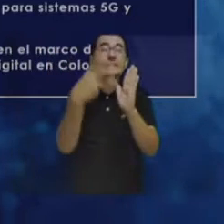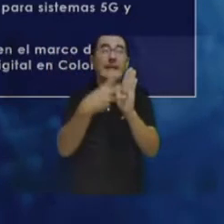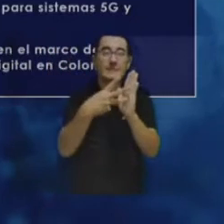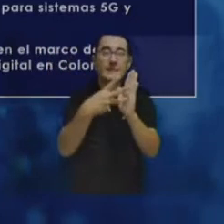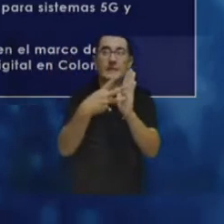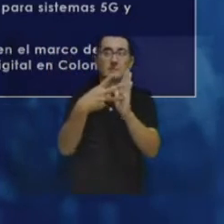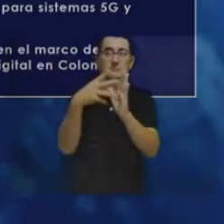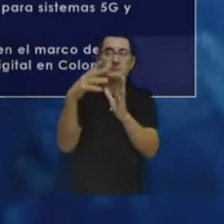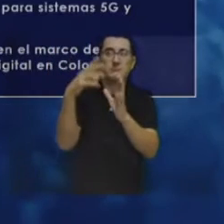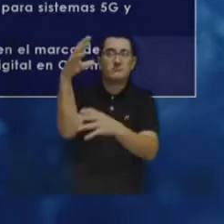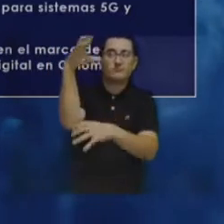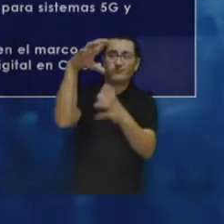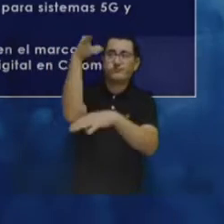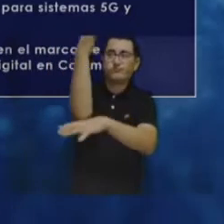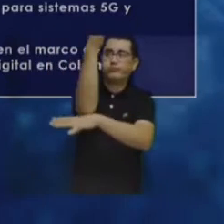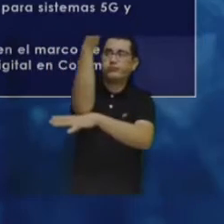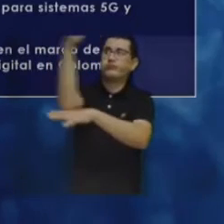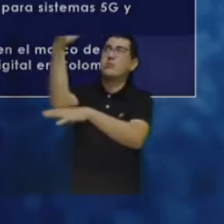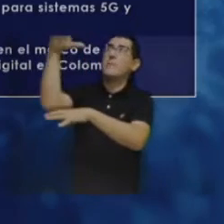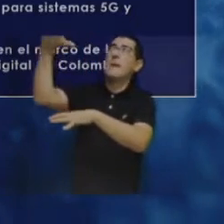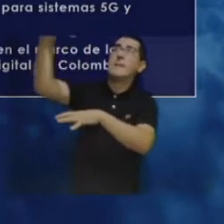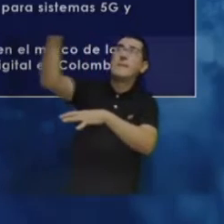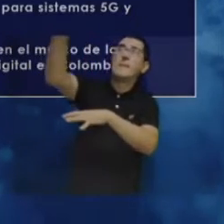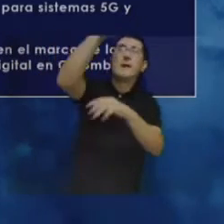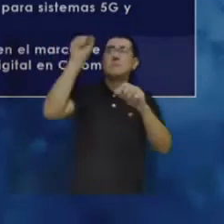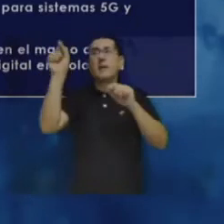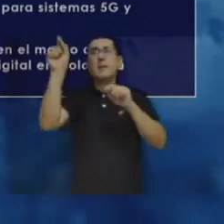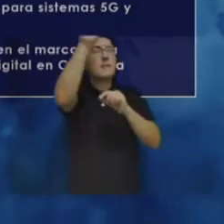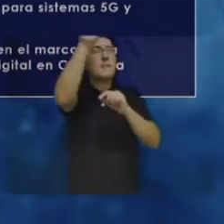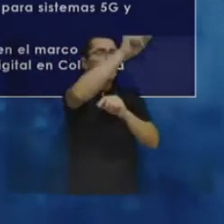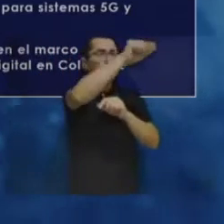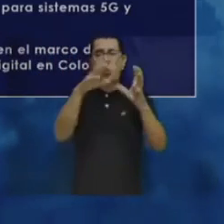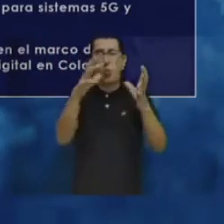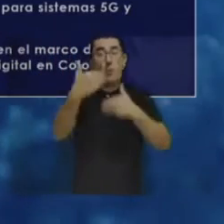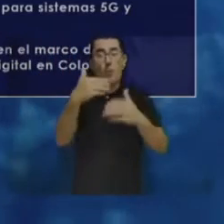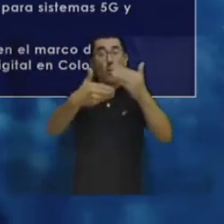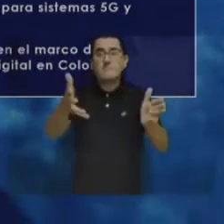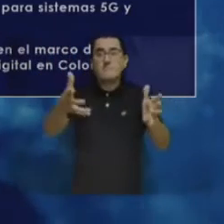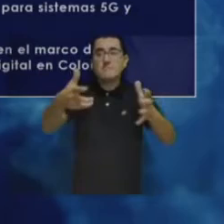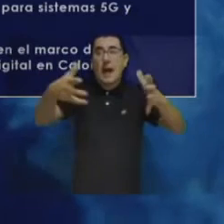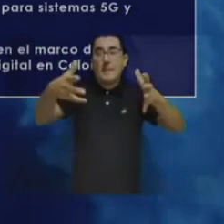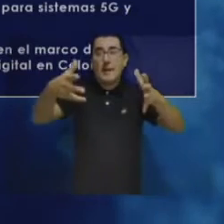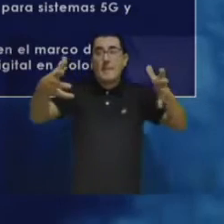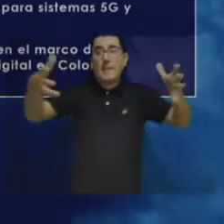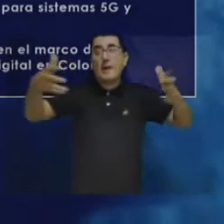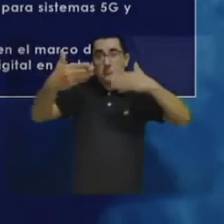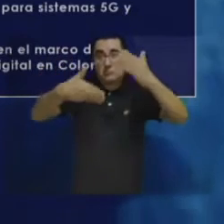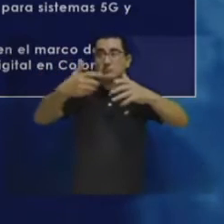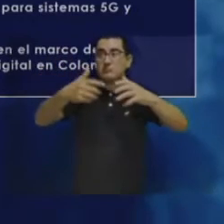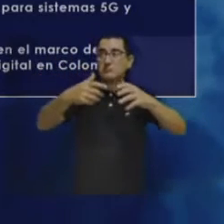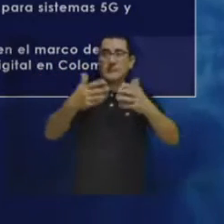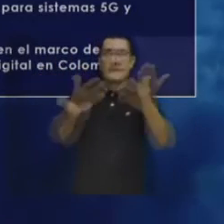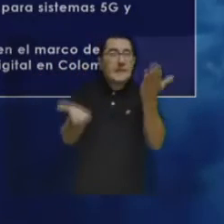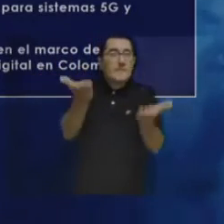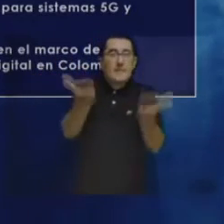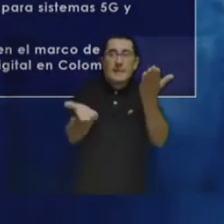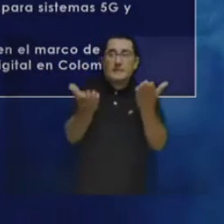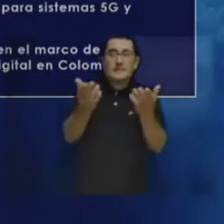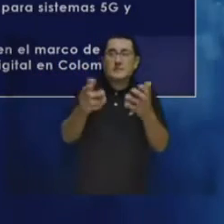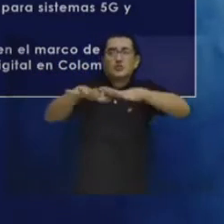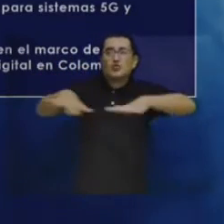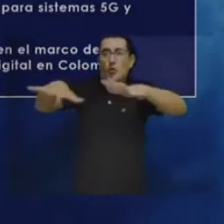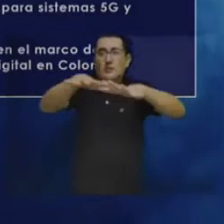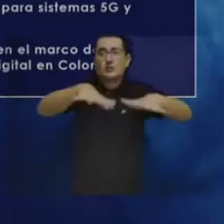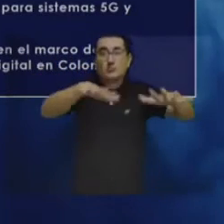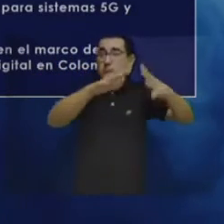gradual y se puede realizar en diversos planes orbitales. También nos mencionan que este tipo de sistemas permiten